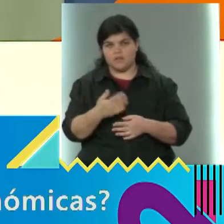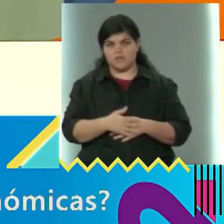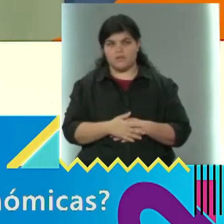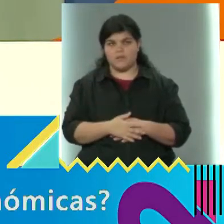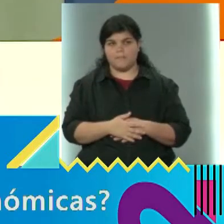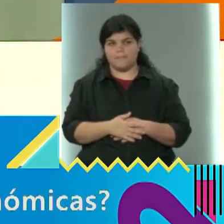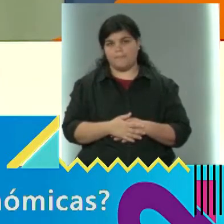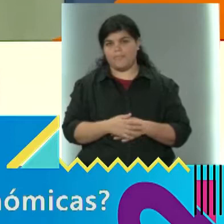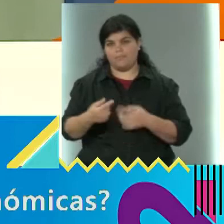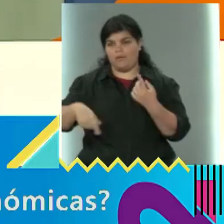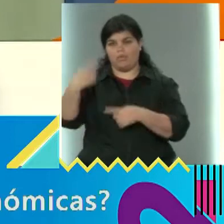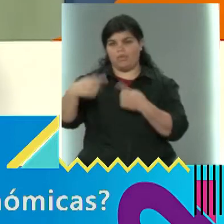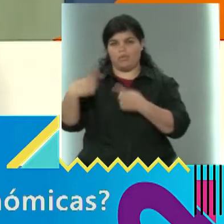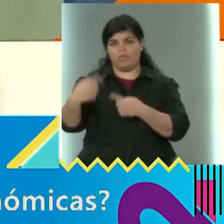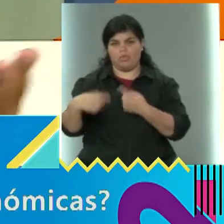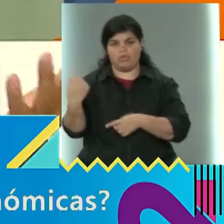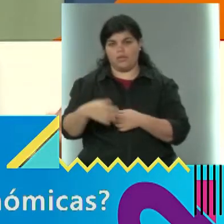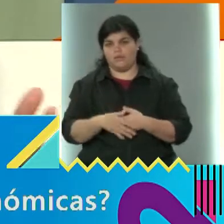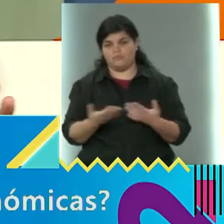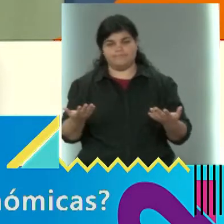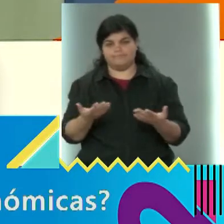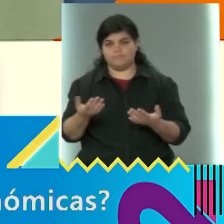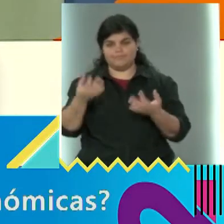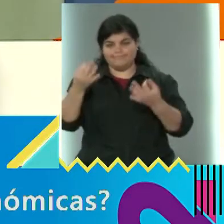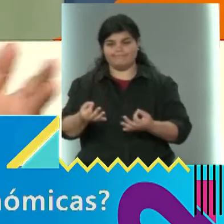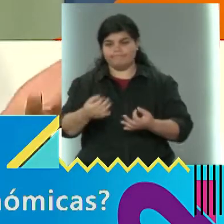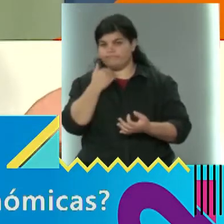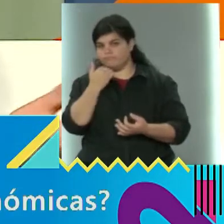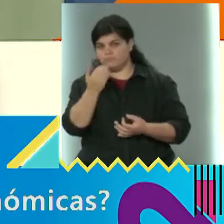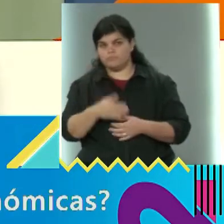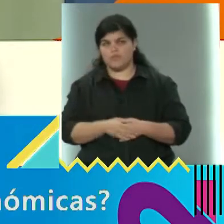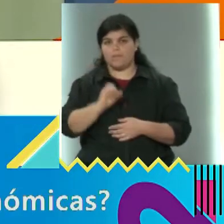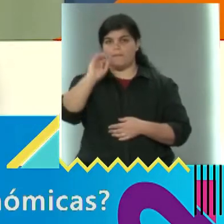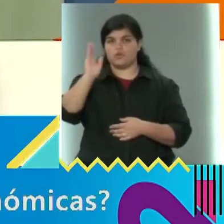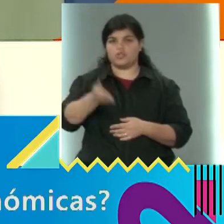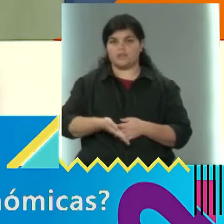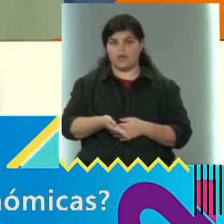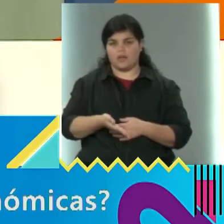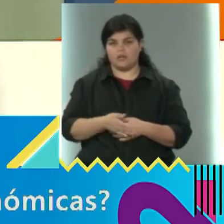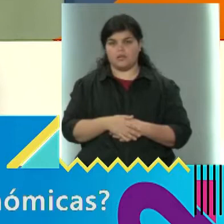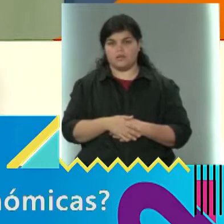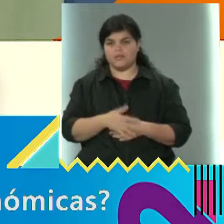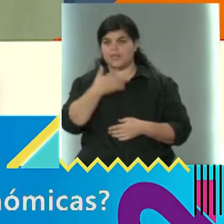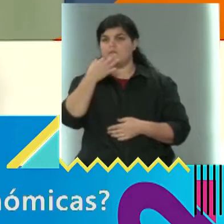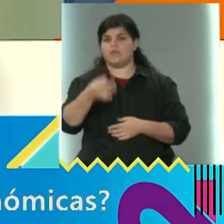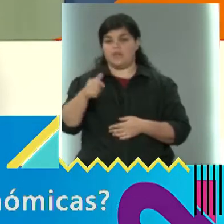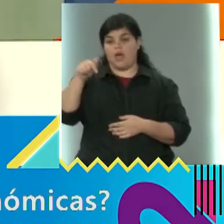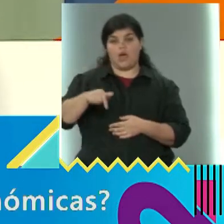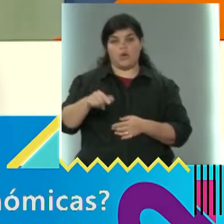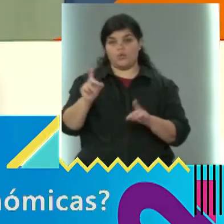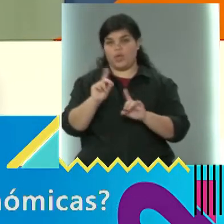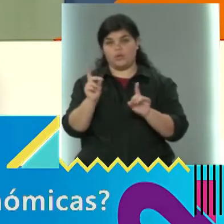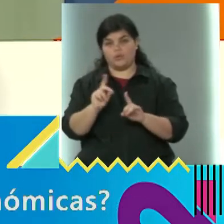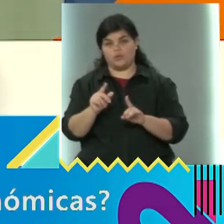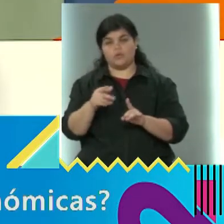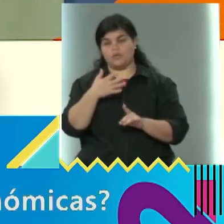está variando permanentemente. Si bien los porcentajes, como hablaban, no reflejan la realidad de hoy, espero yo